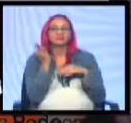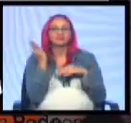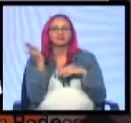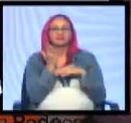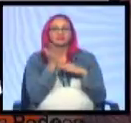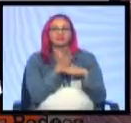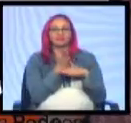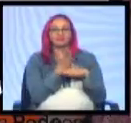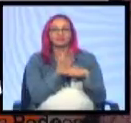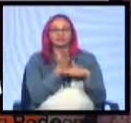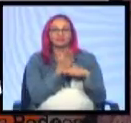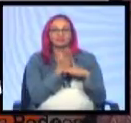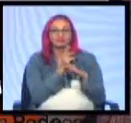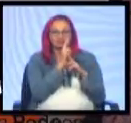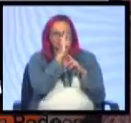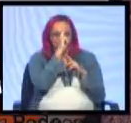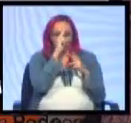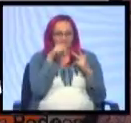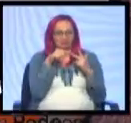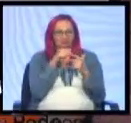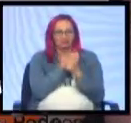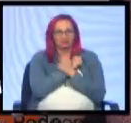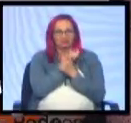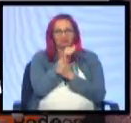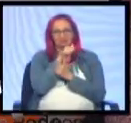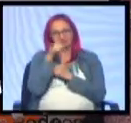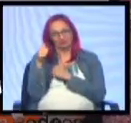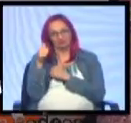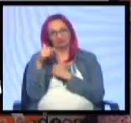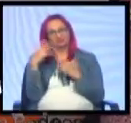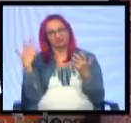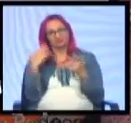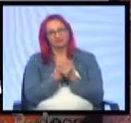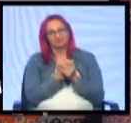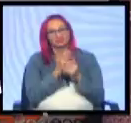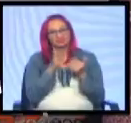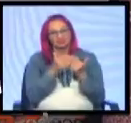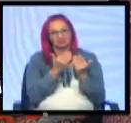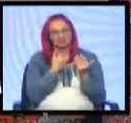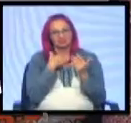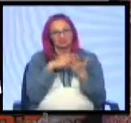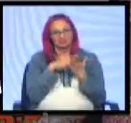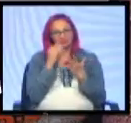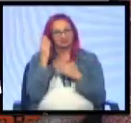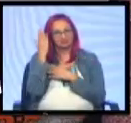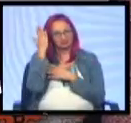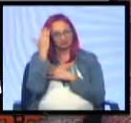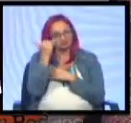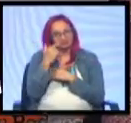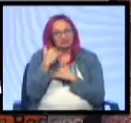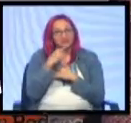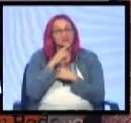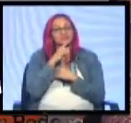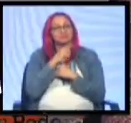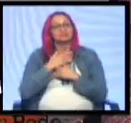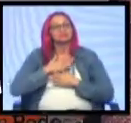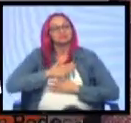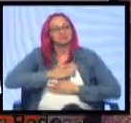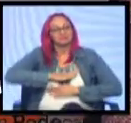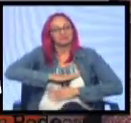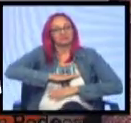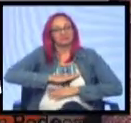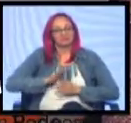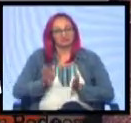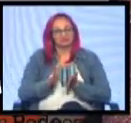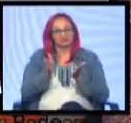de convivencia, de respeto, de amor por los demás, que todos tienen que aprender, porque realmente nos llenan de